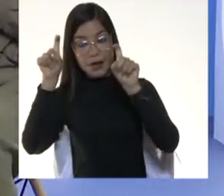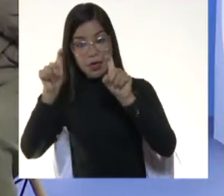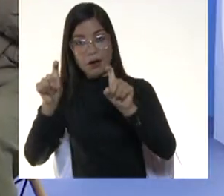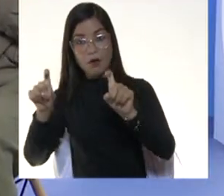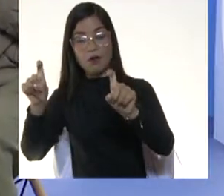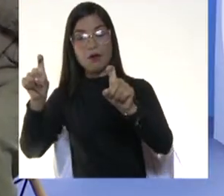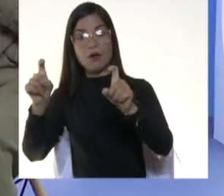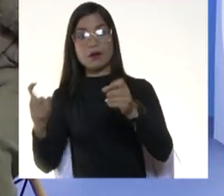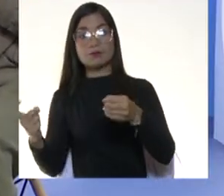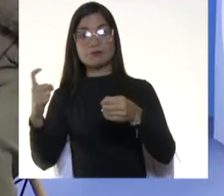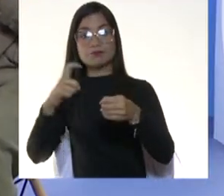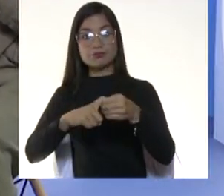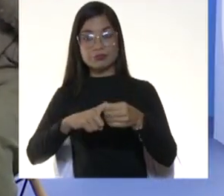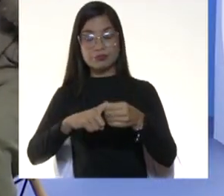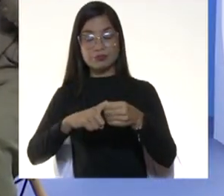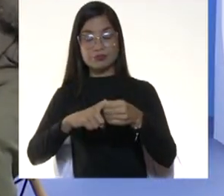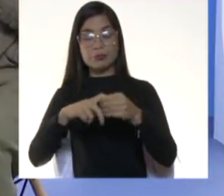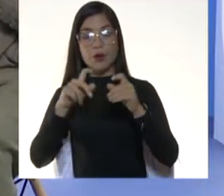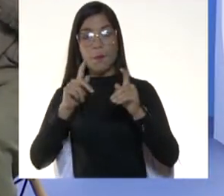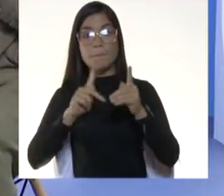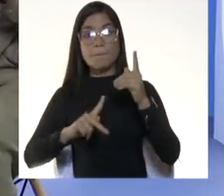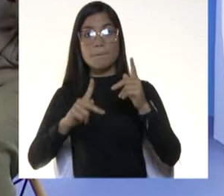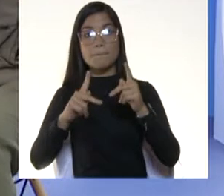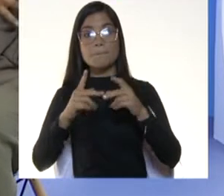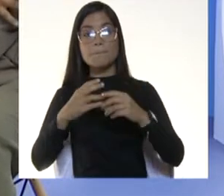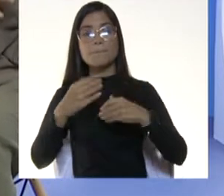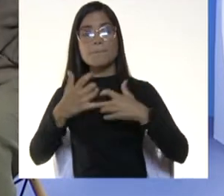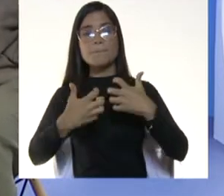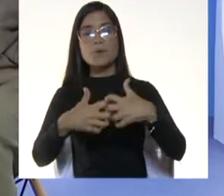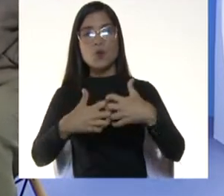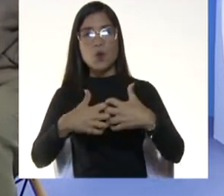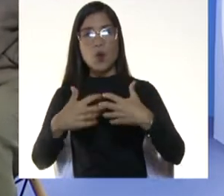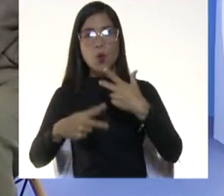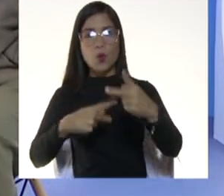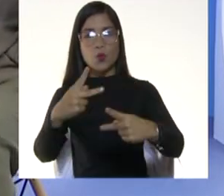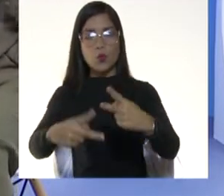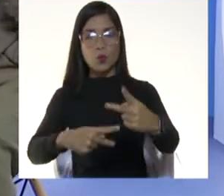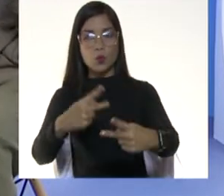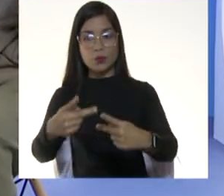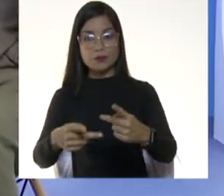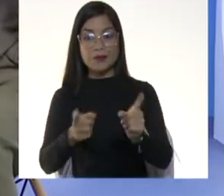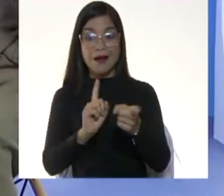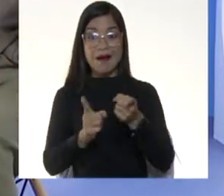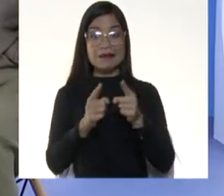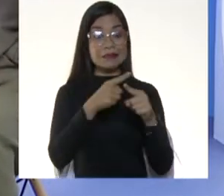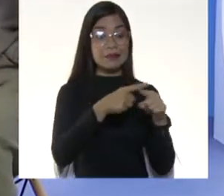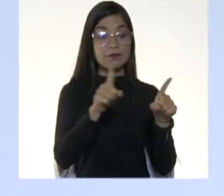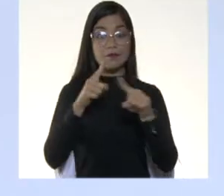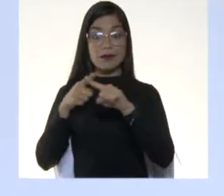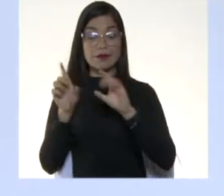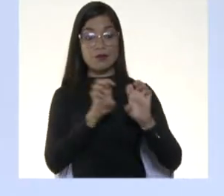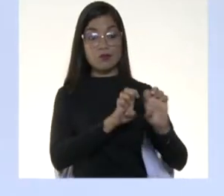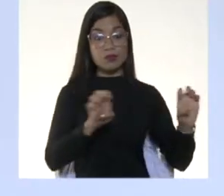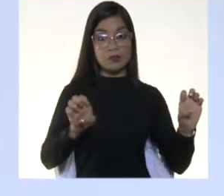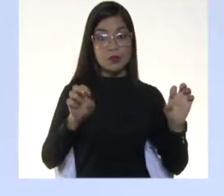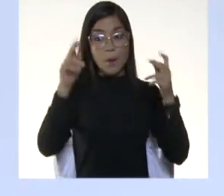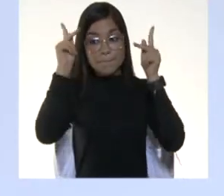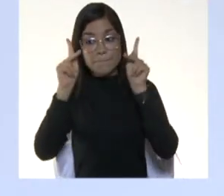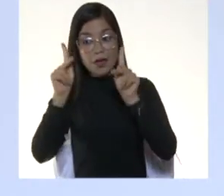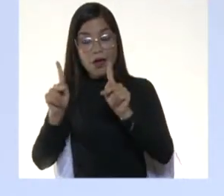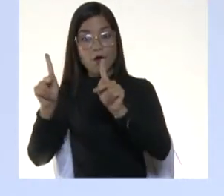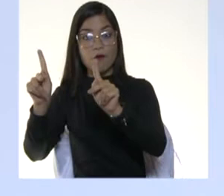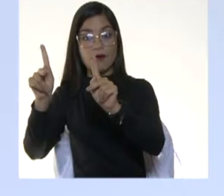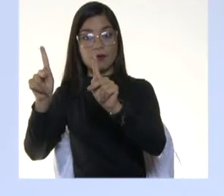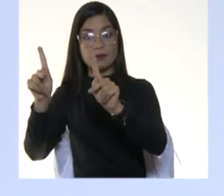O sea, a veces nosotros estamos hablando de educación productiva y pensamos que no es pedagogía productiva. Y resulta que son elementos muy similares. El elemento